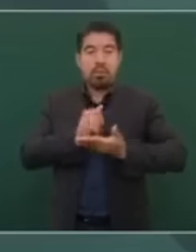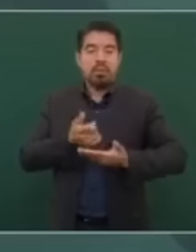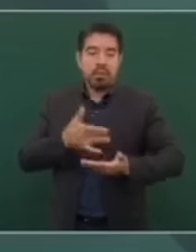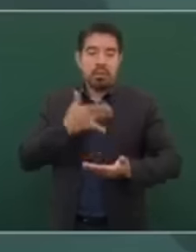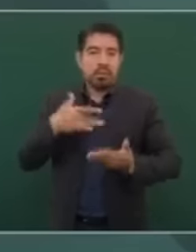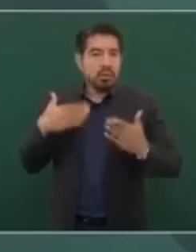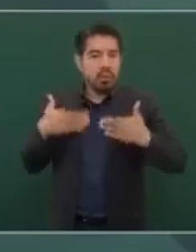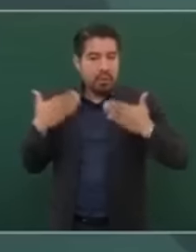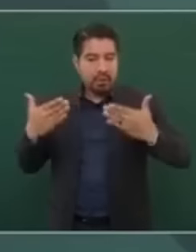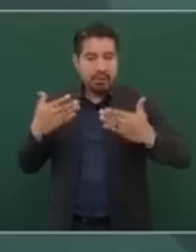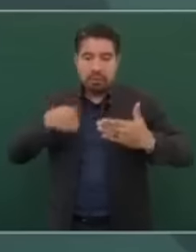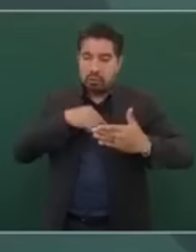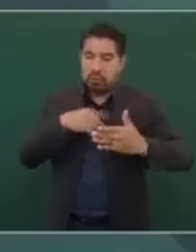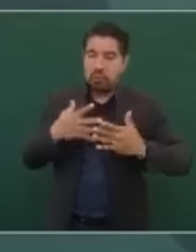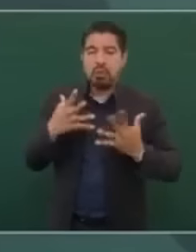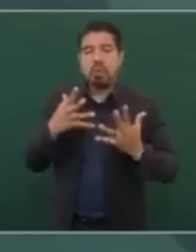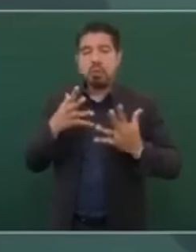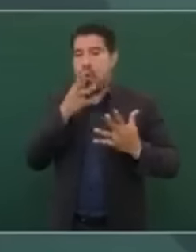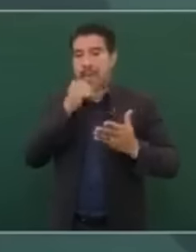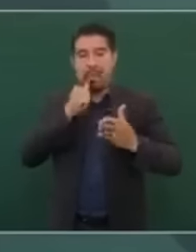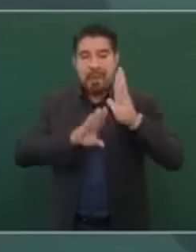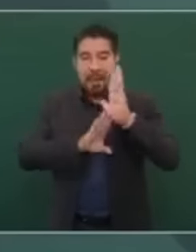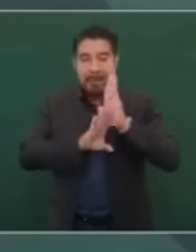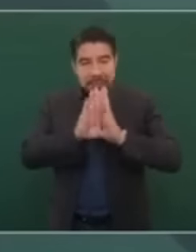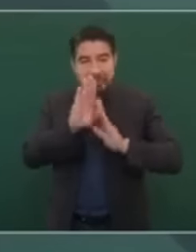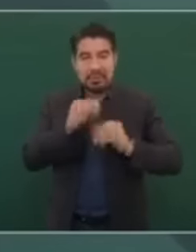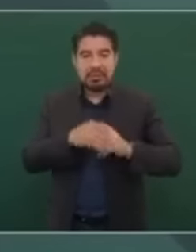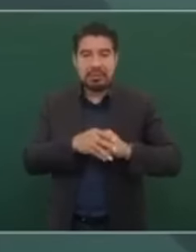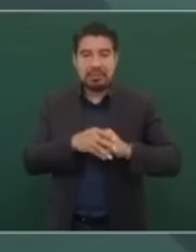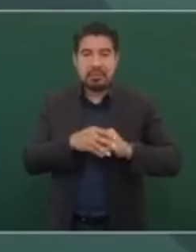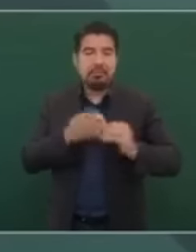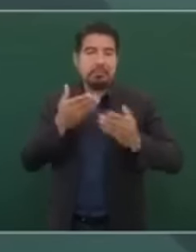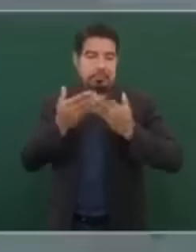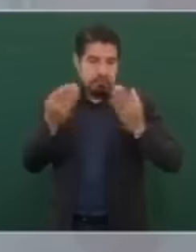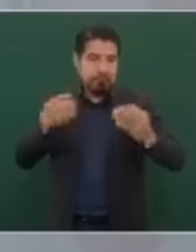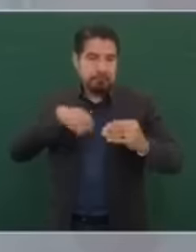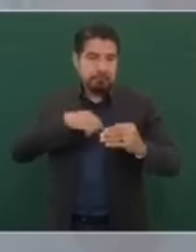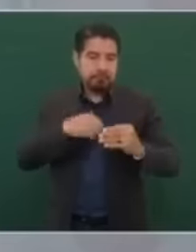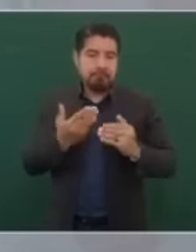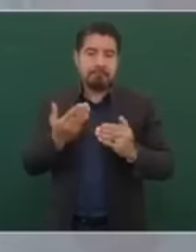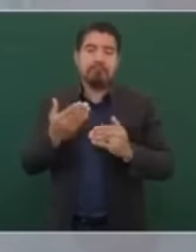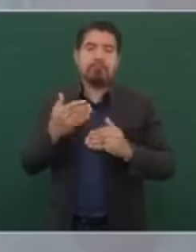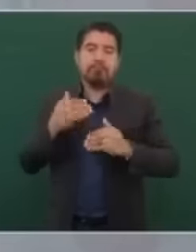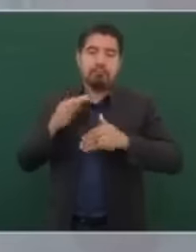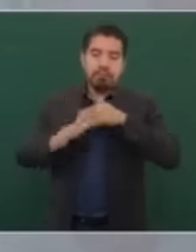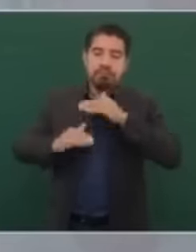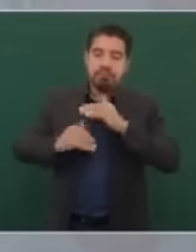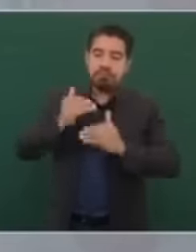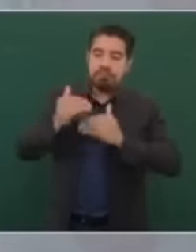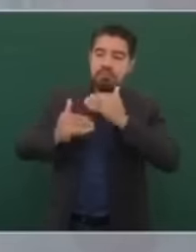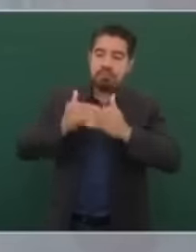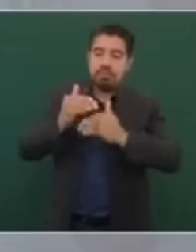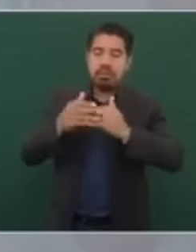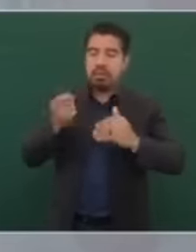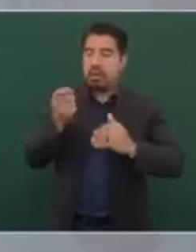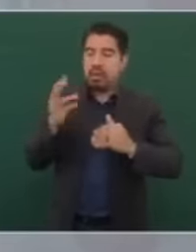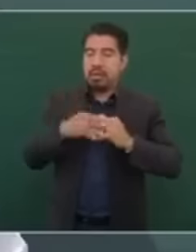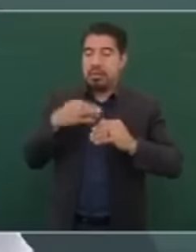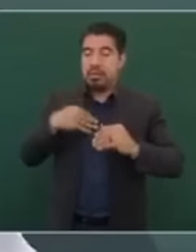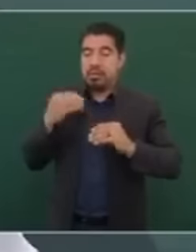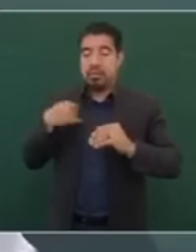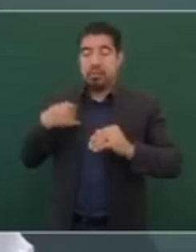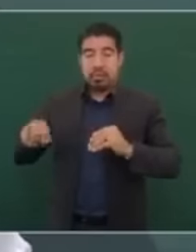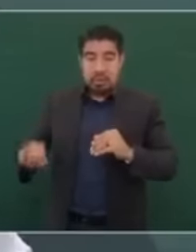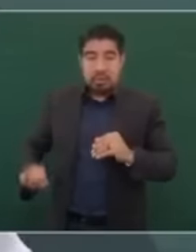Tendríamos que someternos tanto a los intereses creados del país